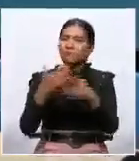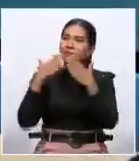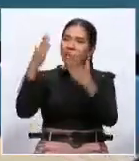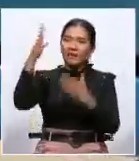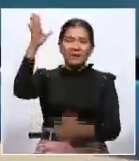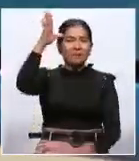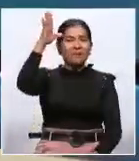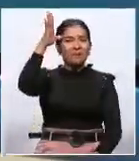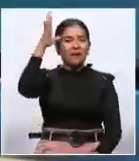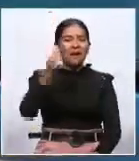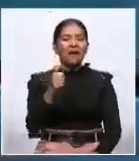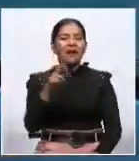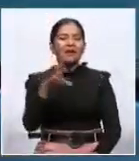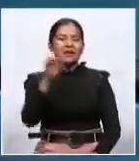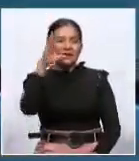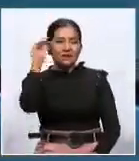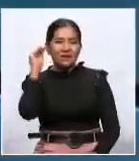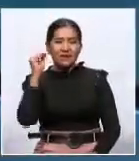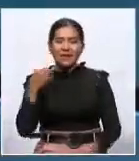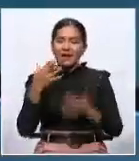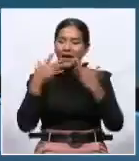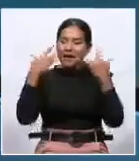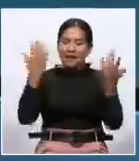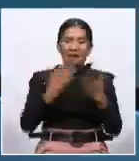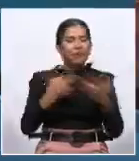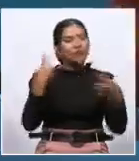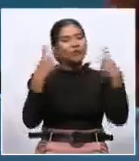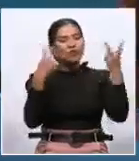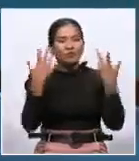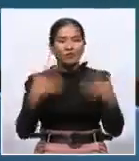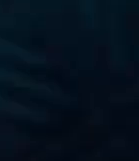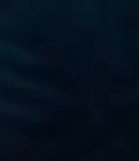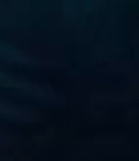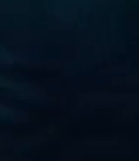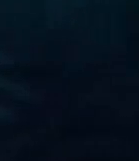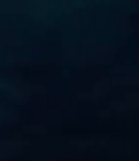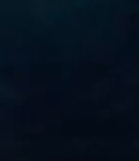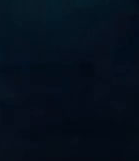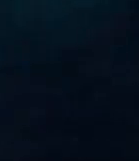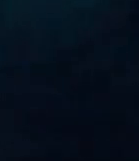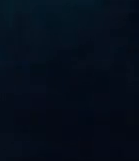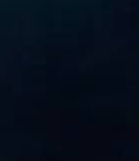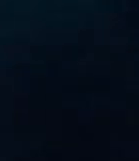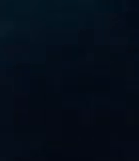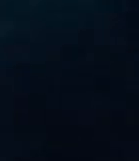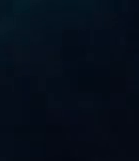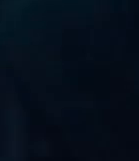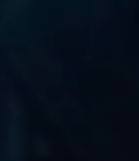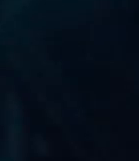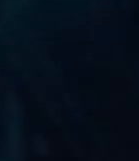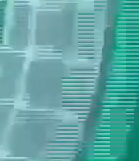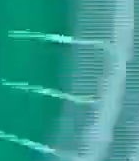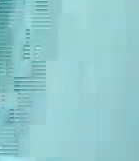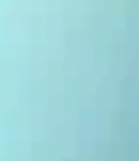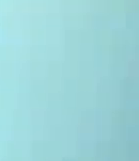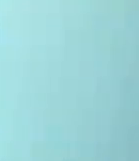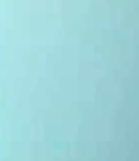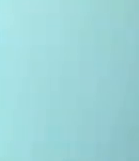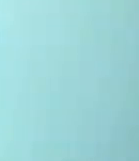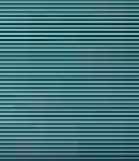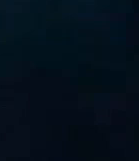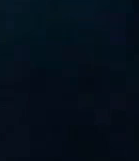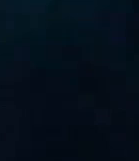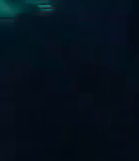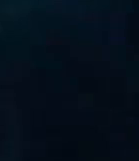Arce. Alegría, bien, he caminado ya. Ajinata, Munazga, Runa, Masikunaga, Pachinis, Pacango,